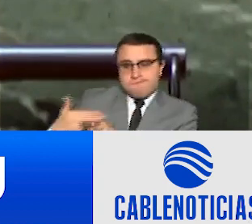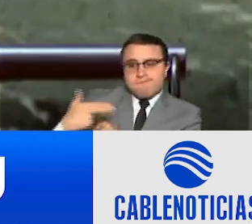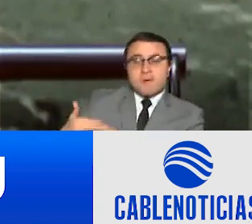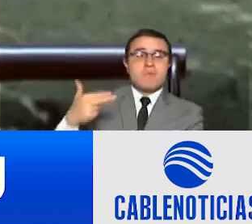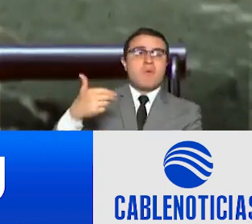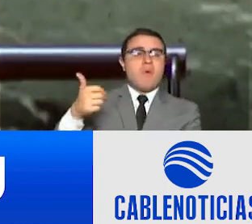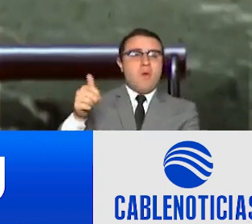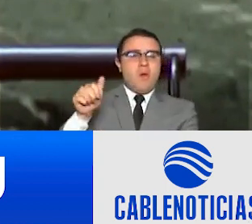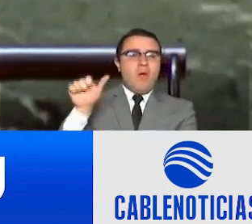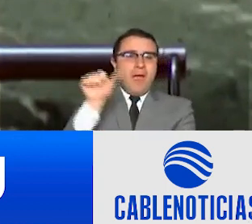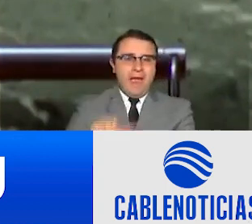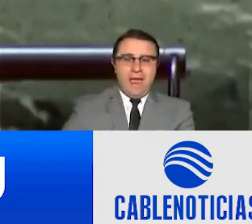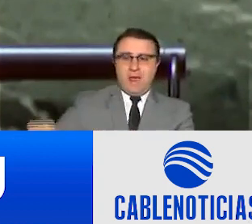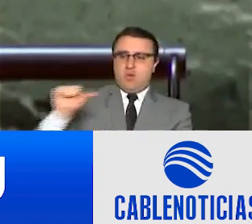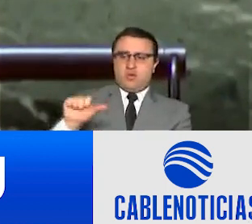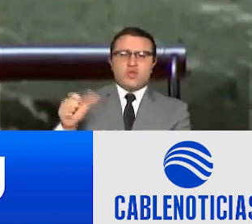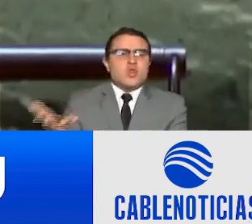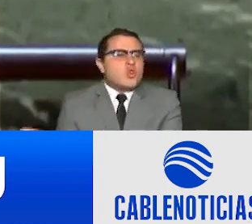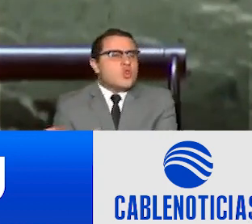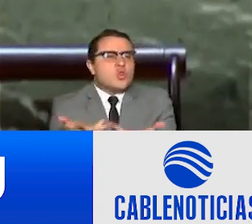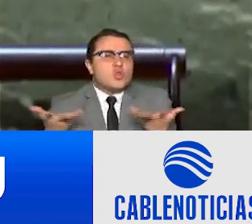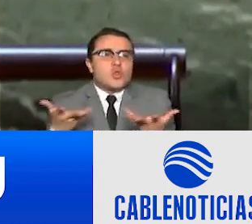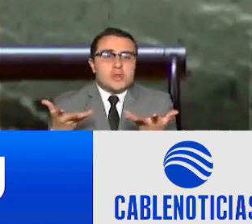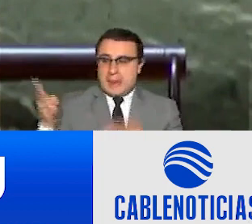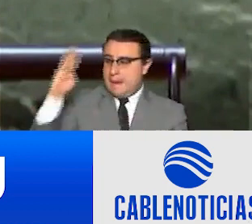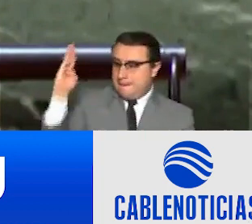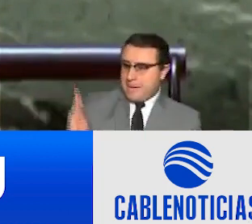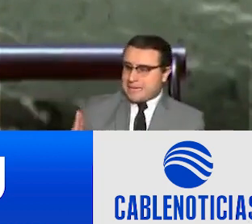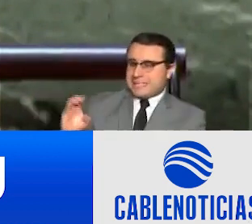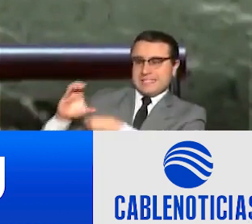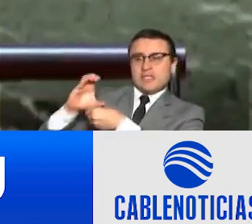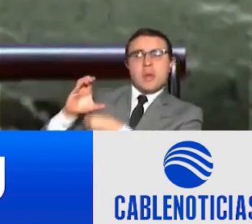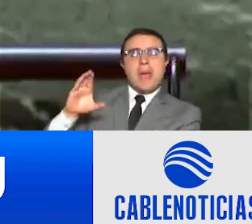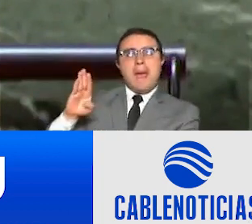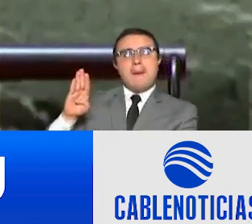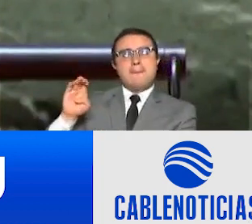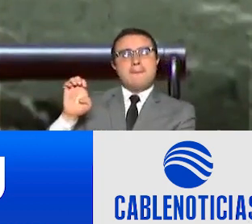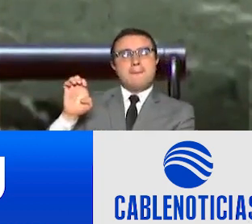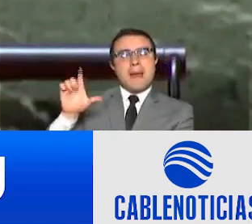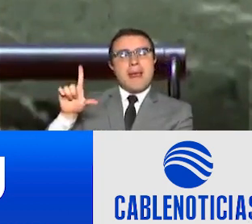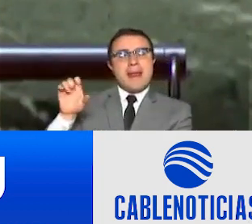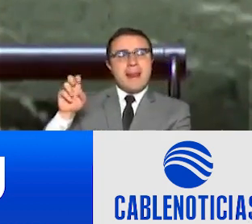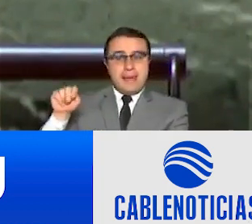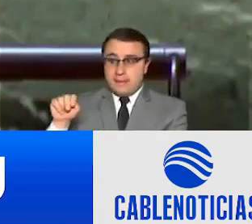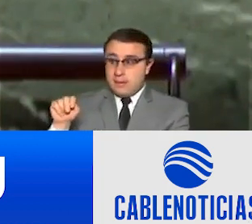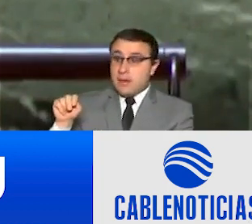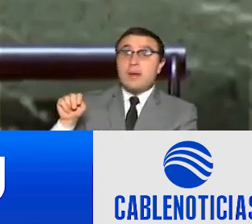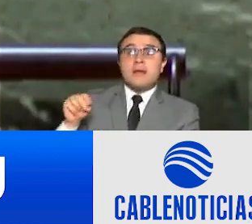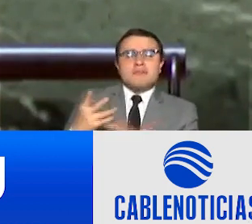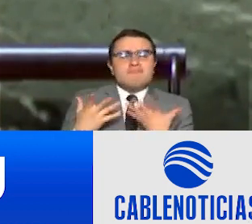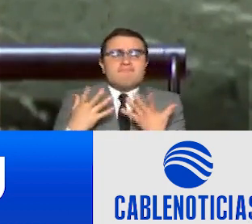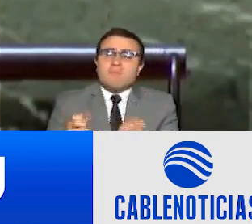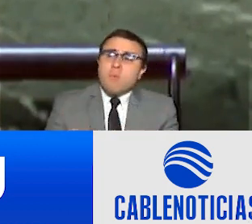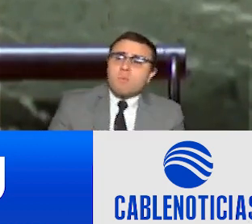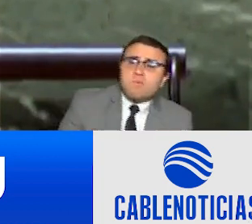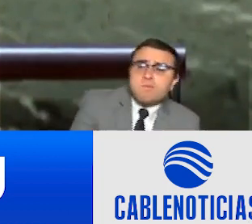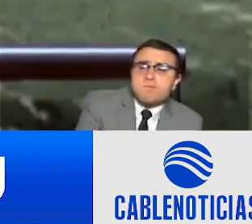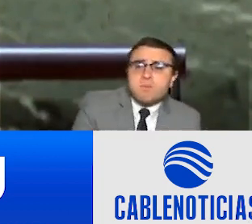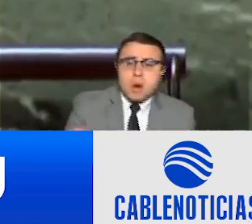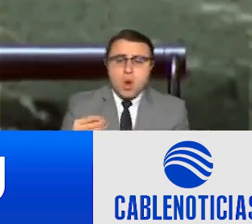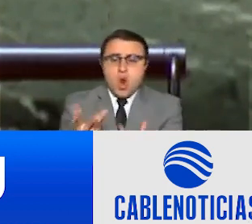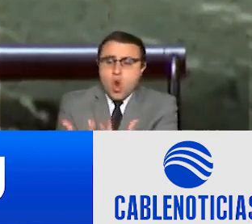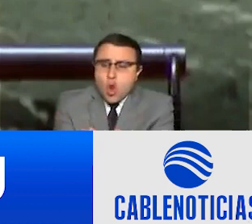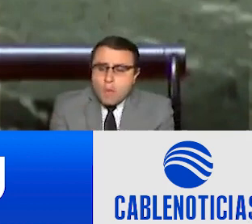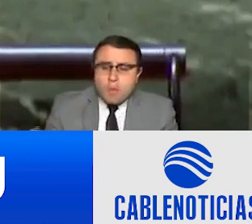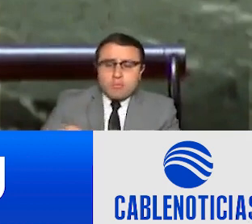en Belén de Pará, en Brasil. Y queremos que los pueblos indígenas que habitan esas selvas,